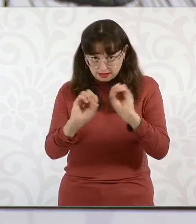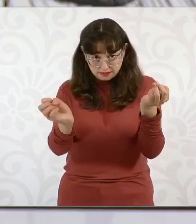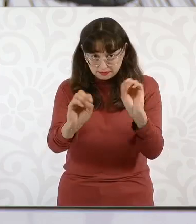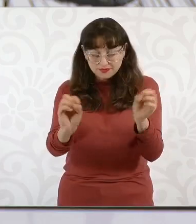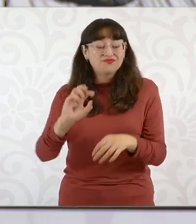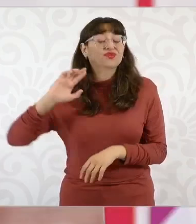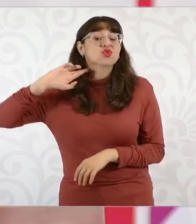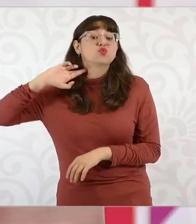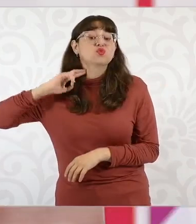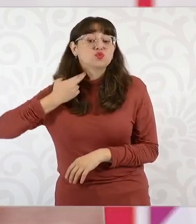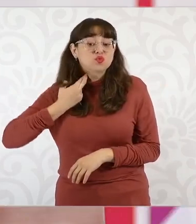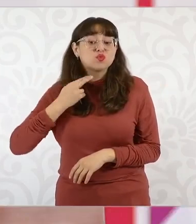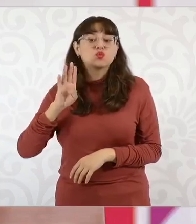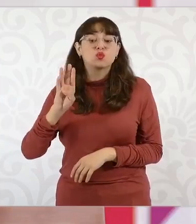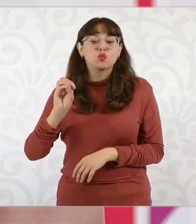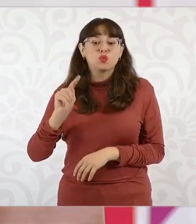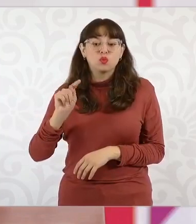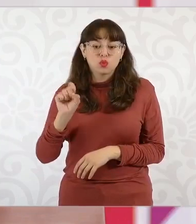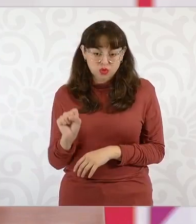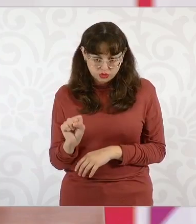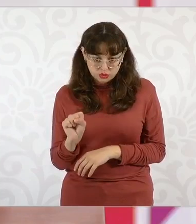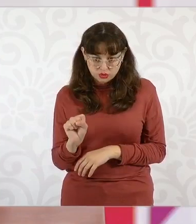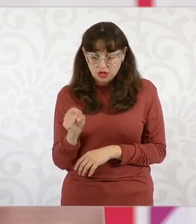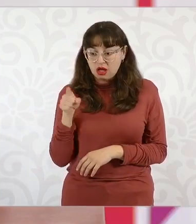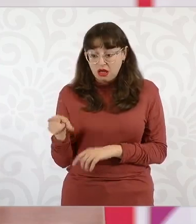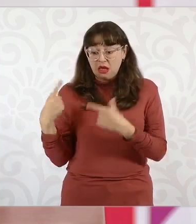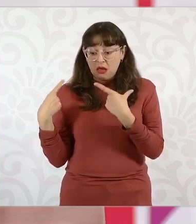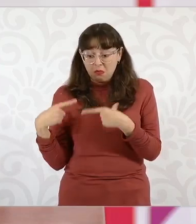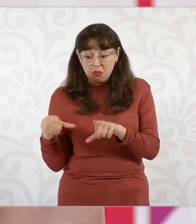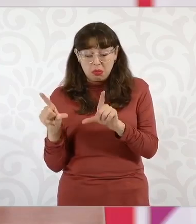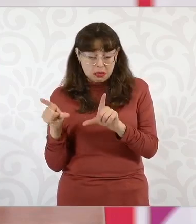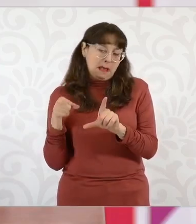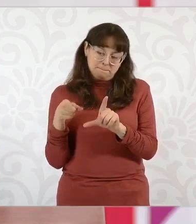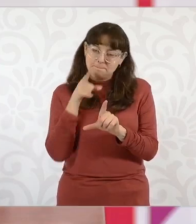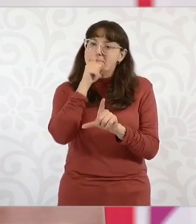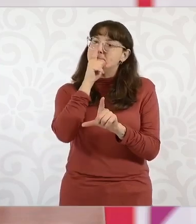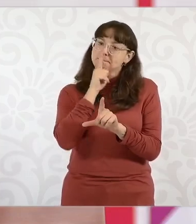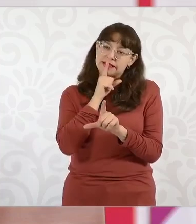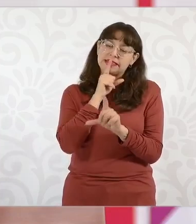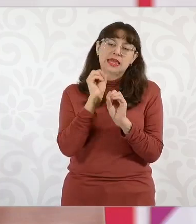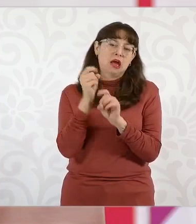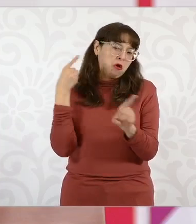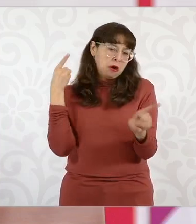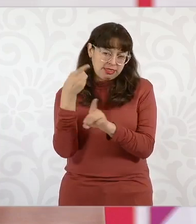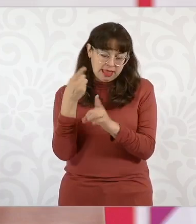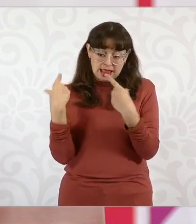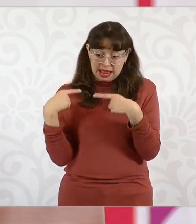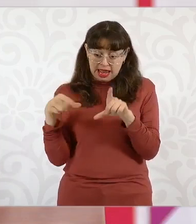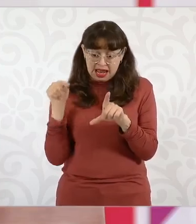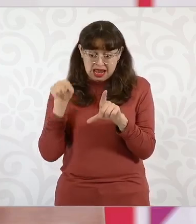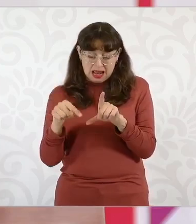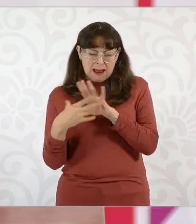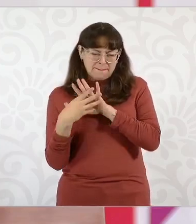son nodos que publican algo que en general es mentira o es una ofensa, y a partir